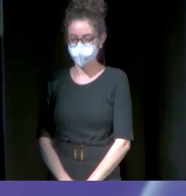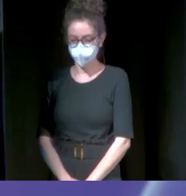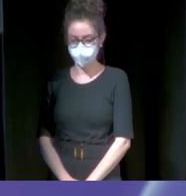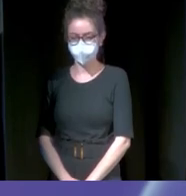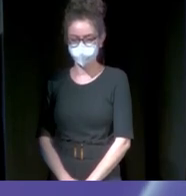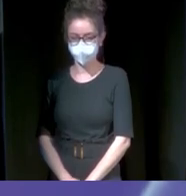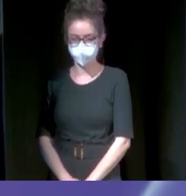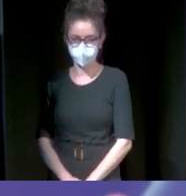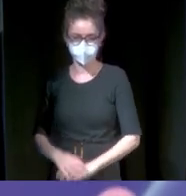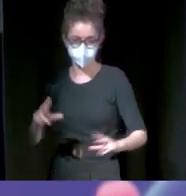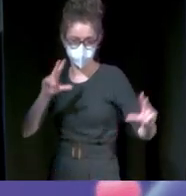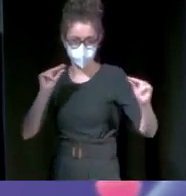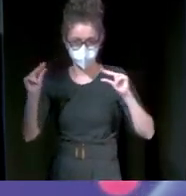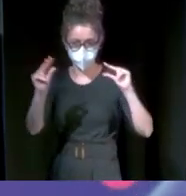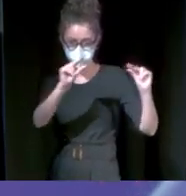ah